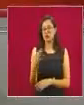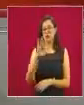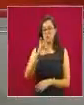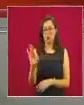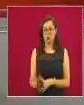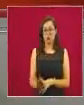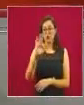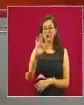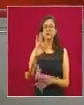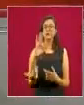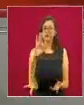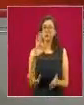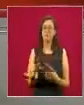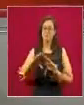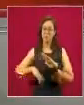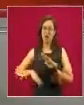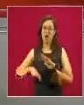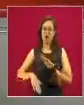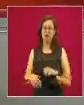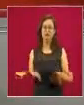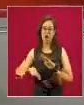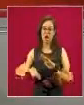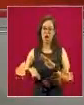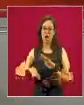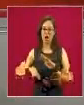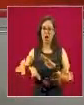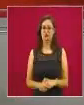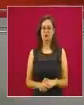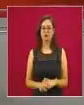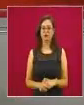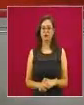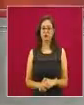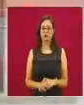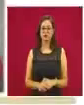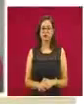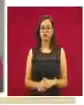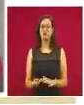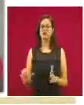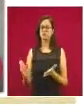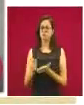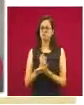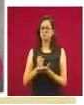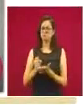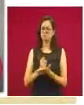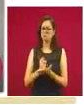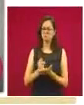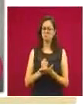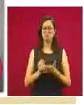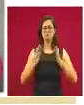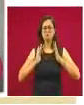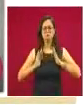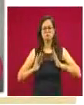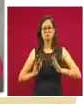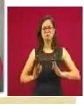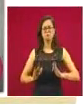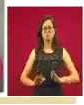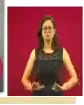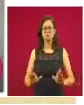7.5%, que evidentemente es una tasa muy, muy baja. Y es un crédito mucho, muy cómodo porque